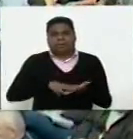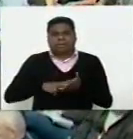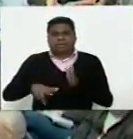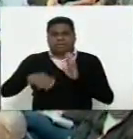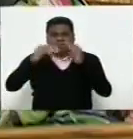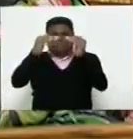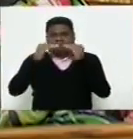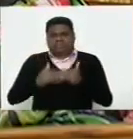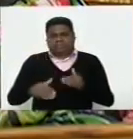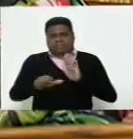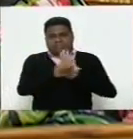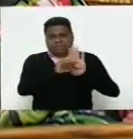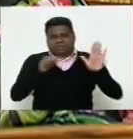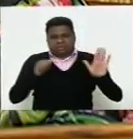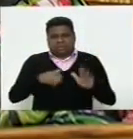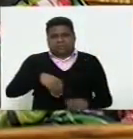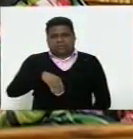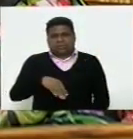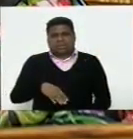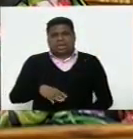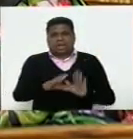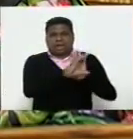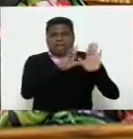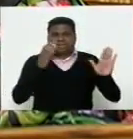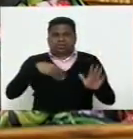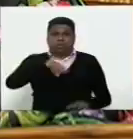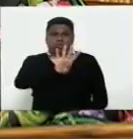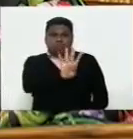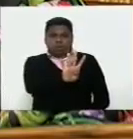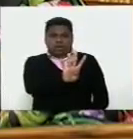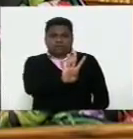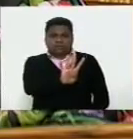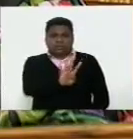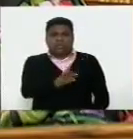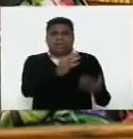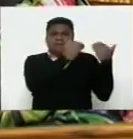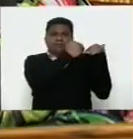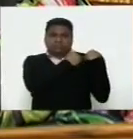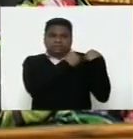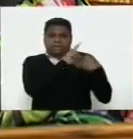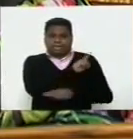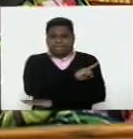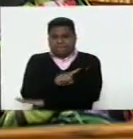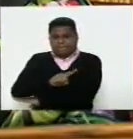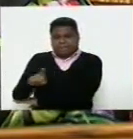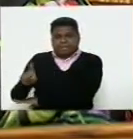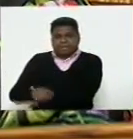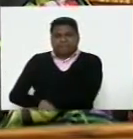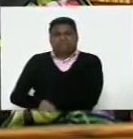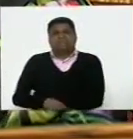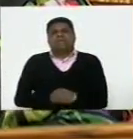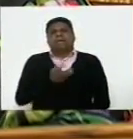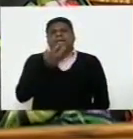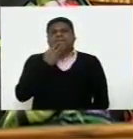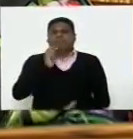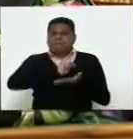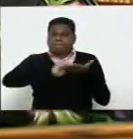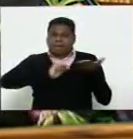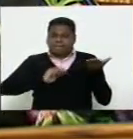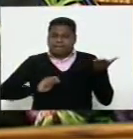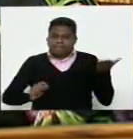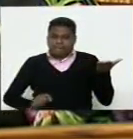artículo. Capítulo 4. Responsabilidades y sanciones. Amonestación escrita.